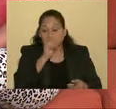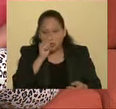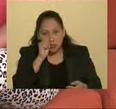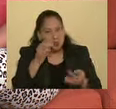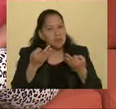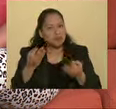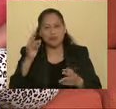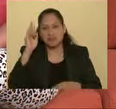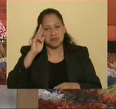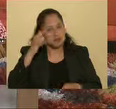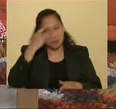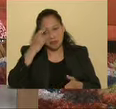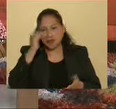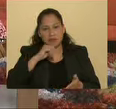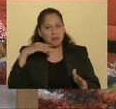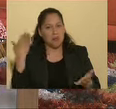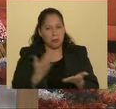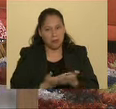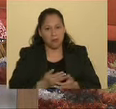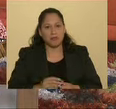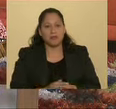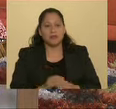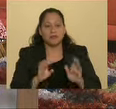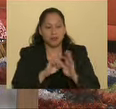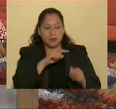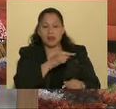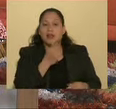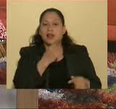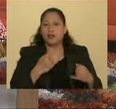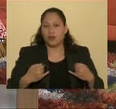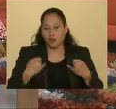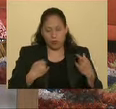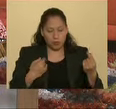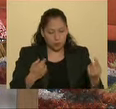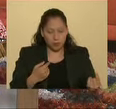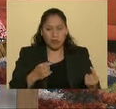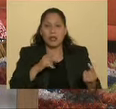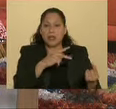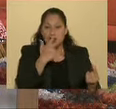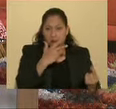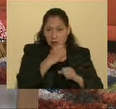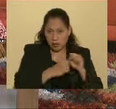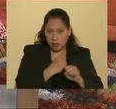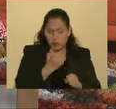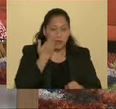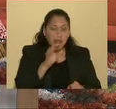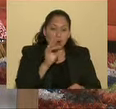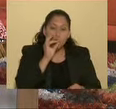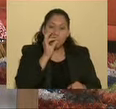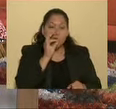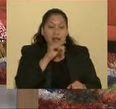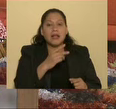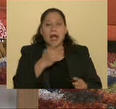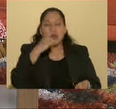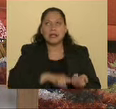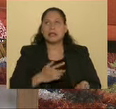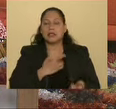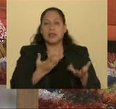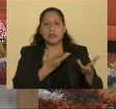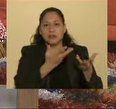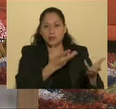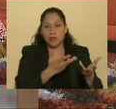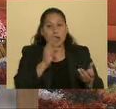la razón, ¿no? Sí, pero sí, sí. Antes del consumo, o cuando el chavito, por eso es de un chavito, ¿no? Ajá. 13 años, quiere fumar, apenas trae el deseo de fumar,